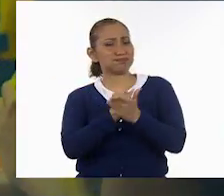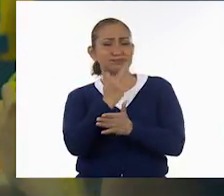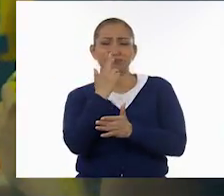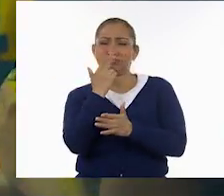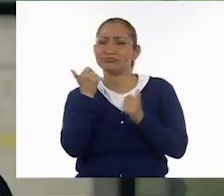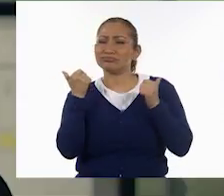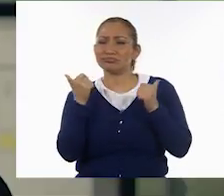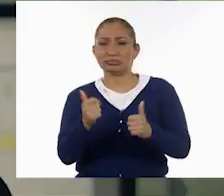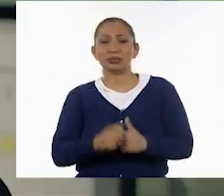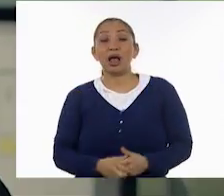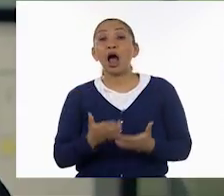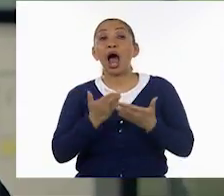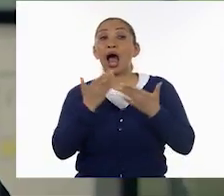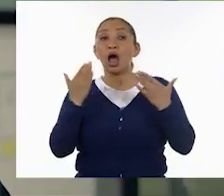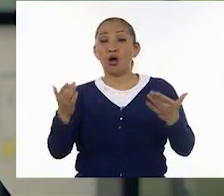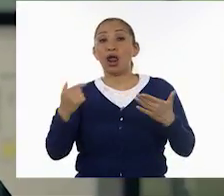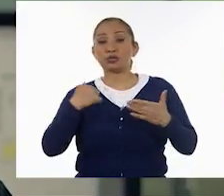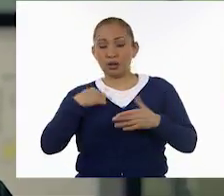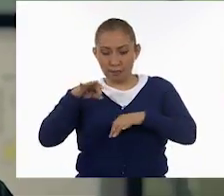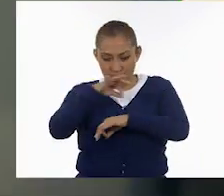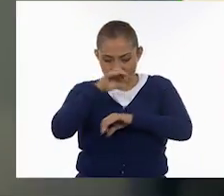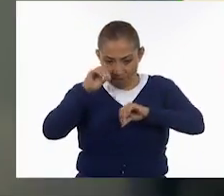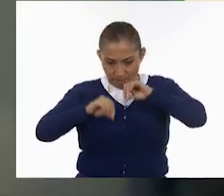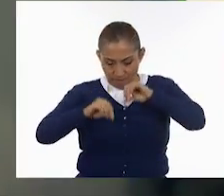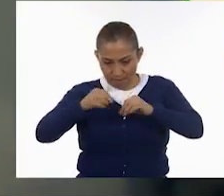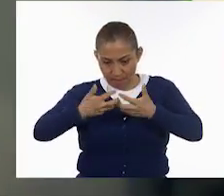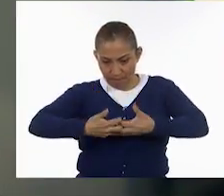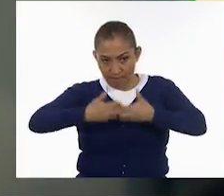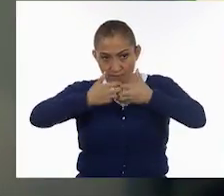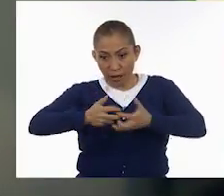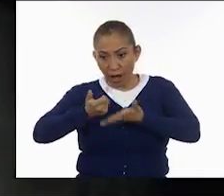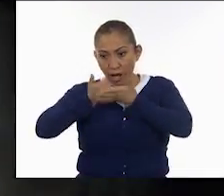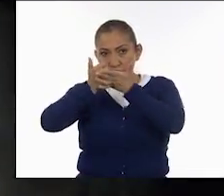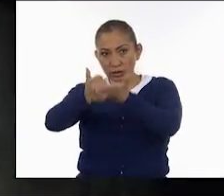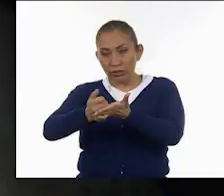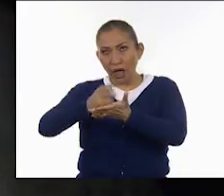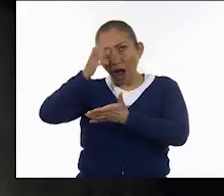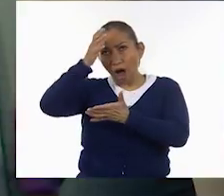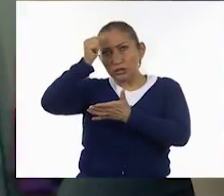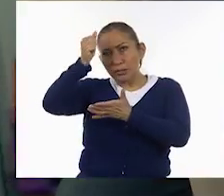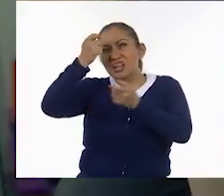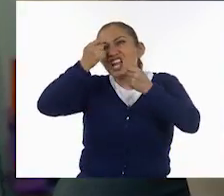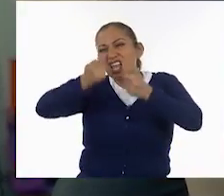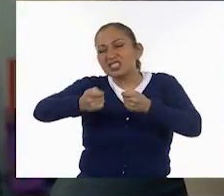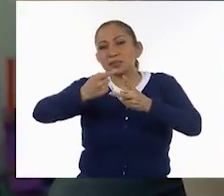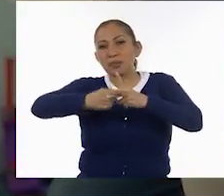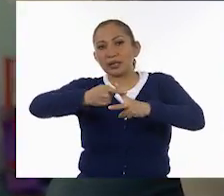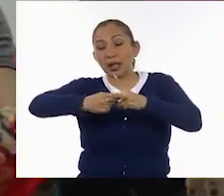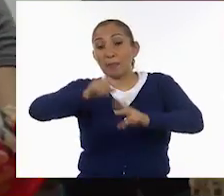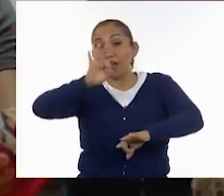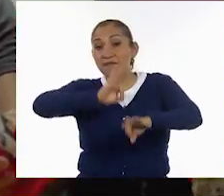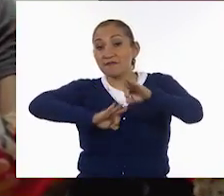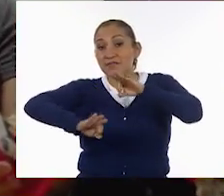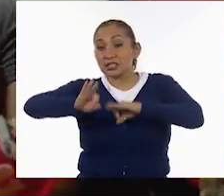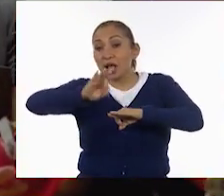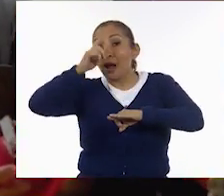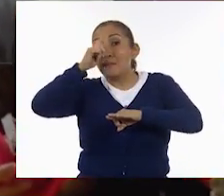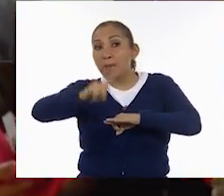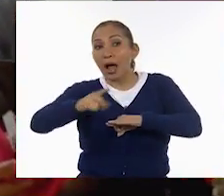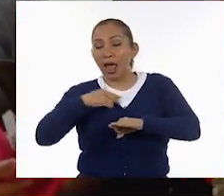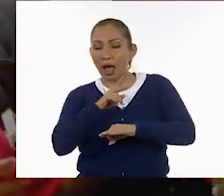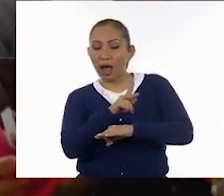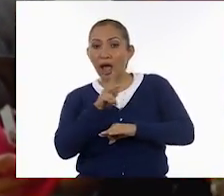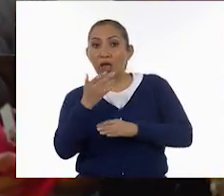tomado. Ahora diseño dispositivos que ayudan a que entendamos conceptos abstractos de matemáticas y física para así hacer